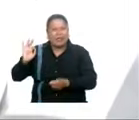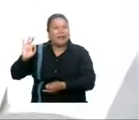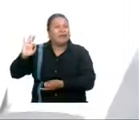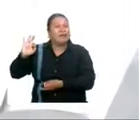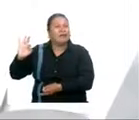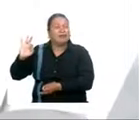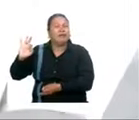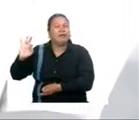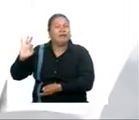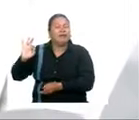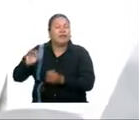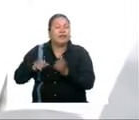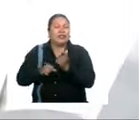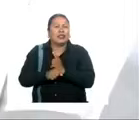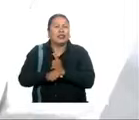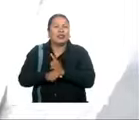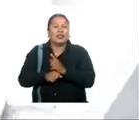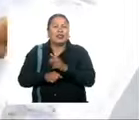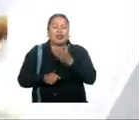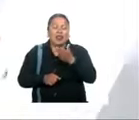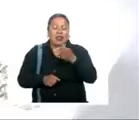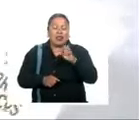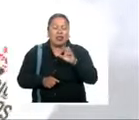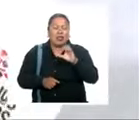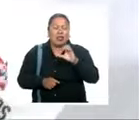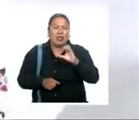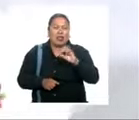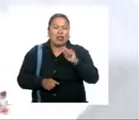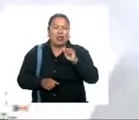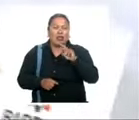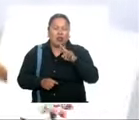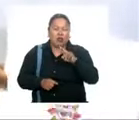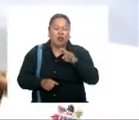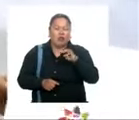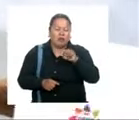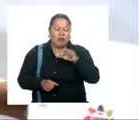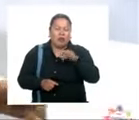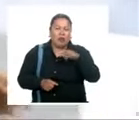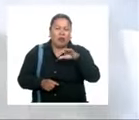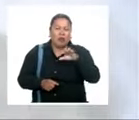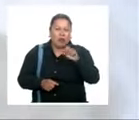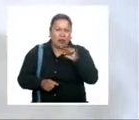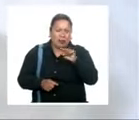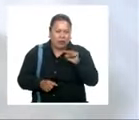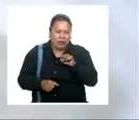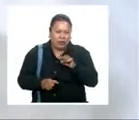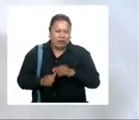nombramiento, el licenciado Miguel Torruco Márquez.